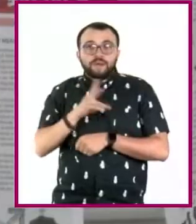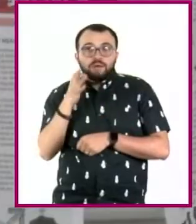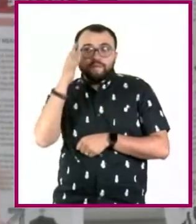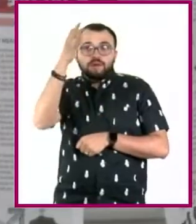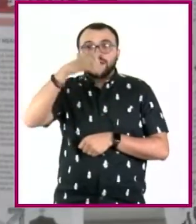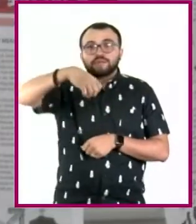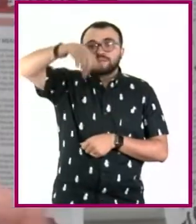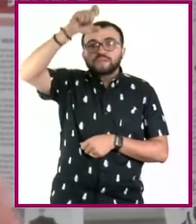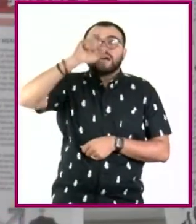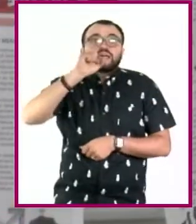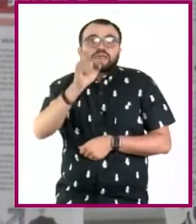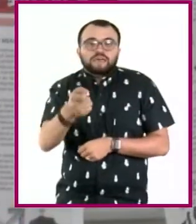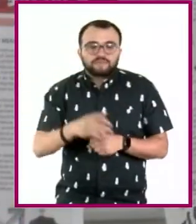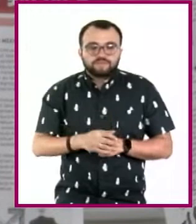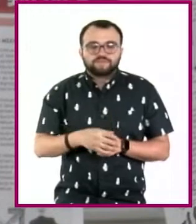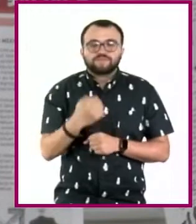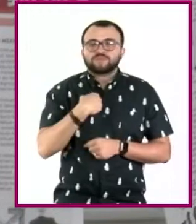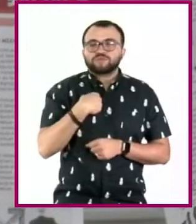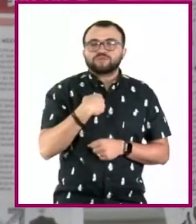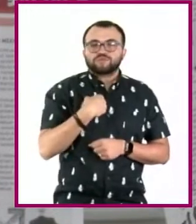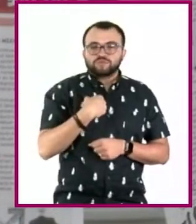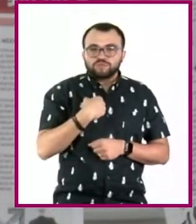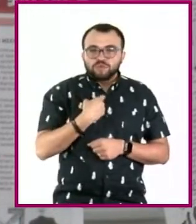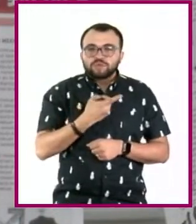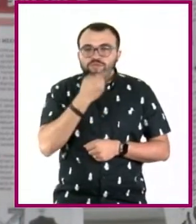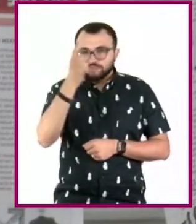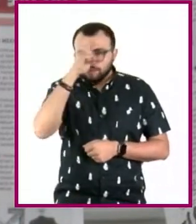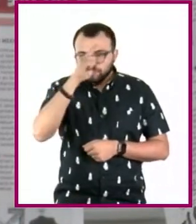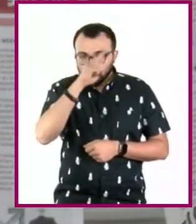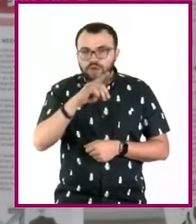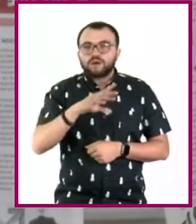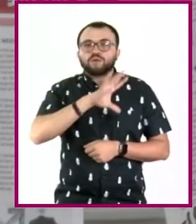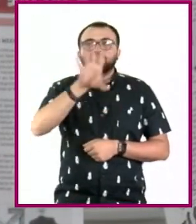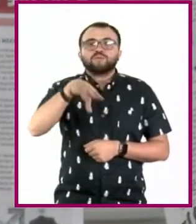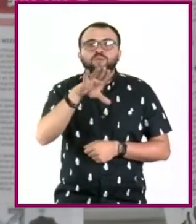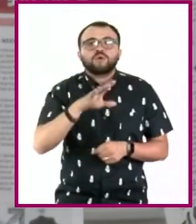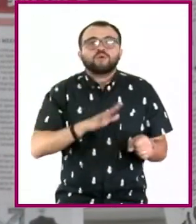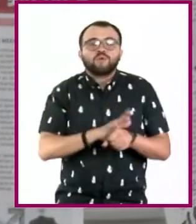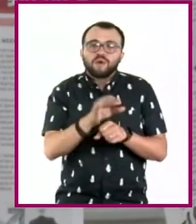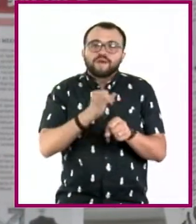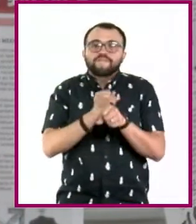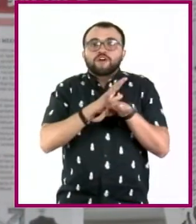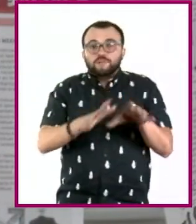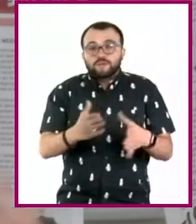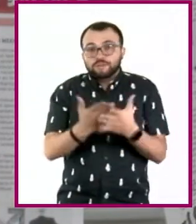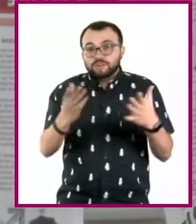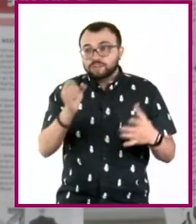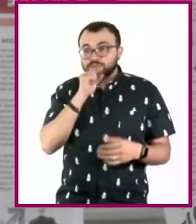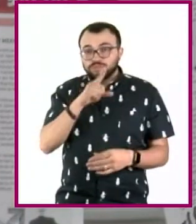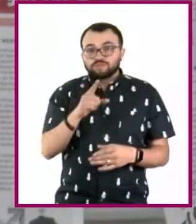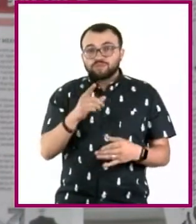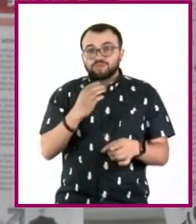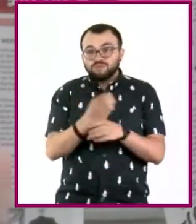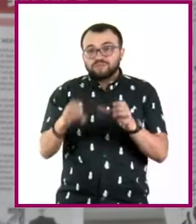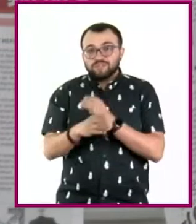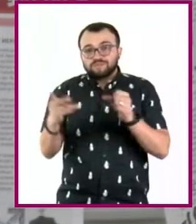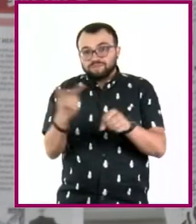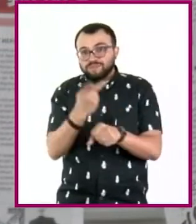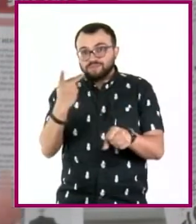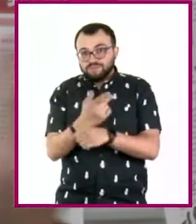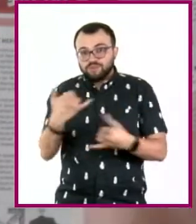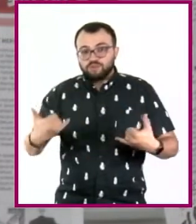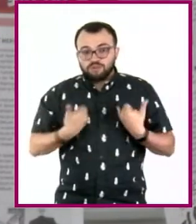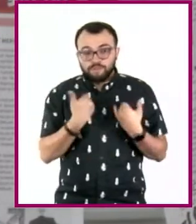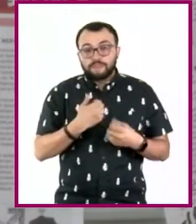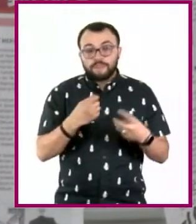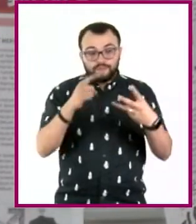adultos. Sugiero que busquemos más información de la situación actual que enfrentan los jóvenes, básicamente en 3 terrenos: en la